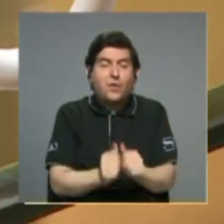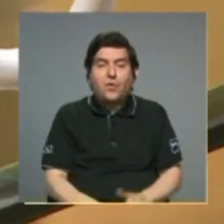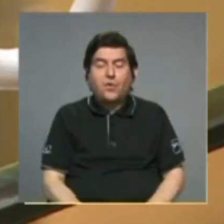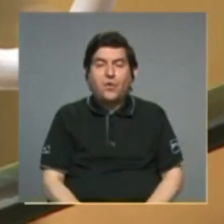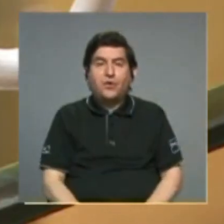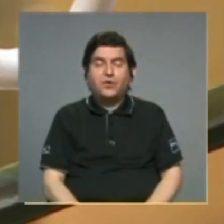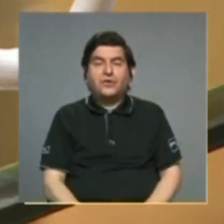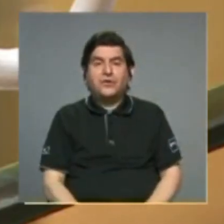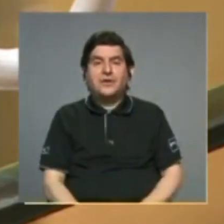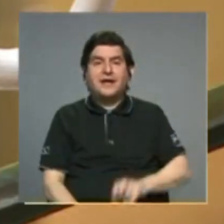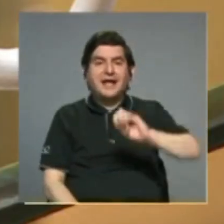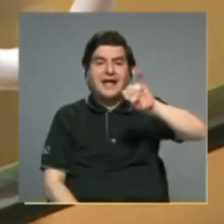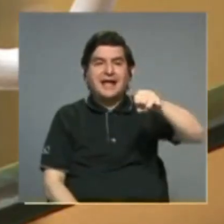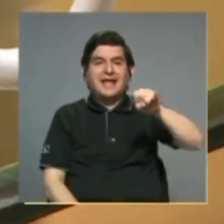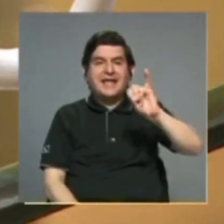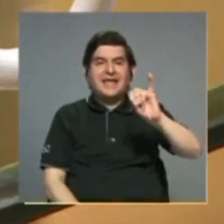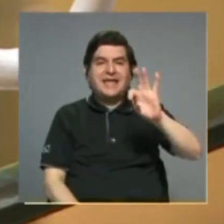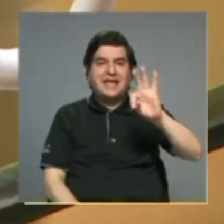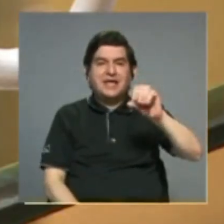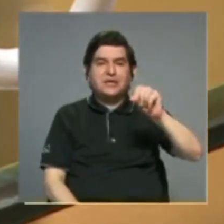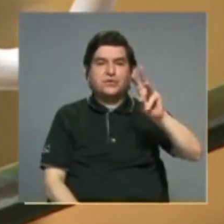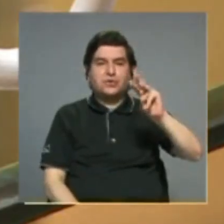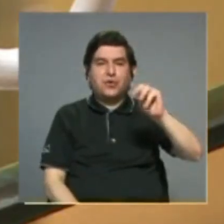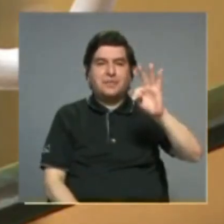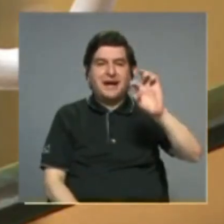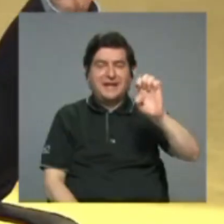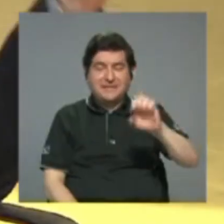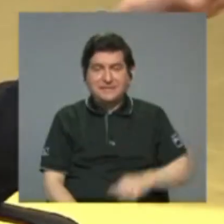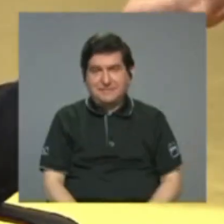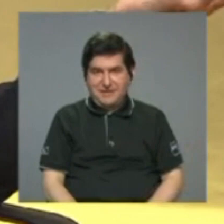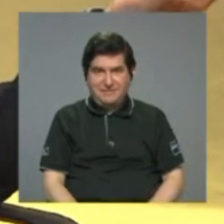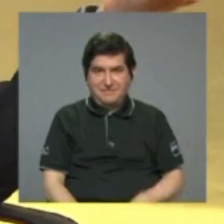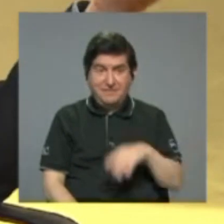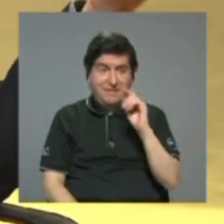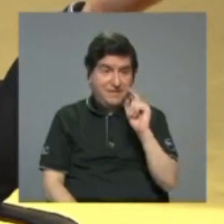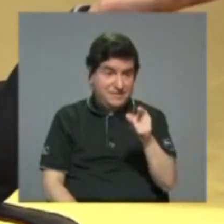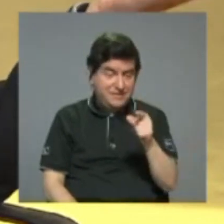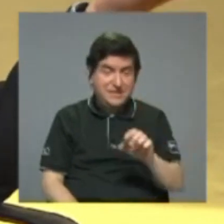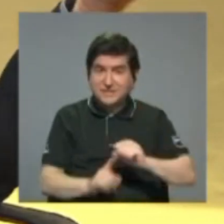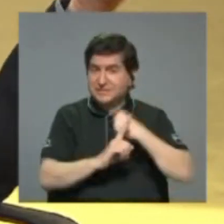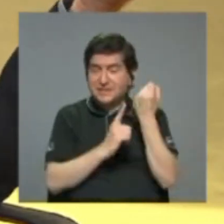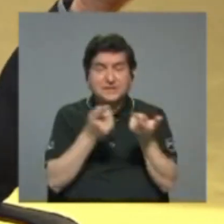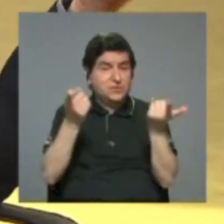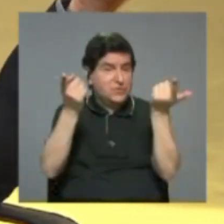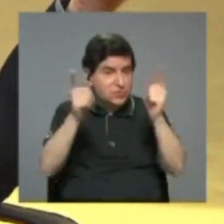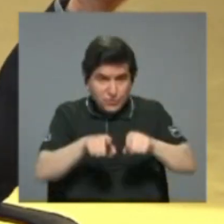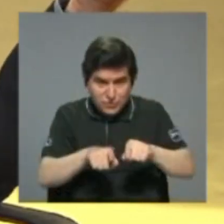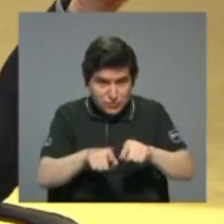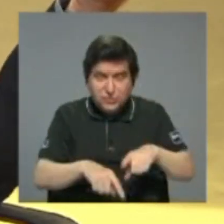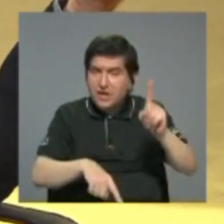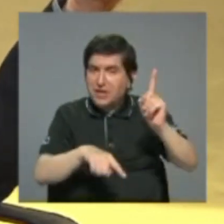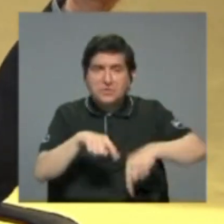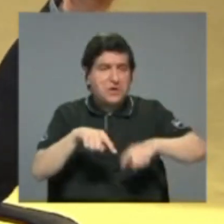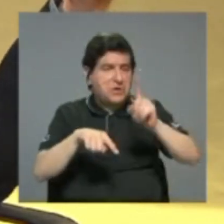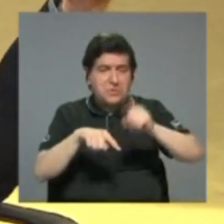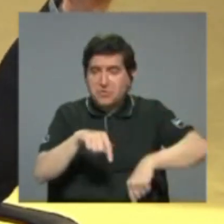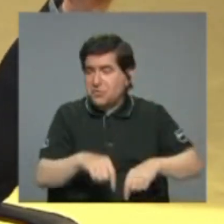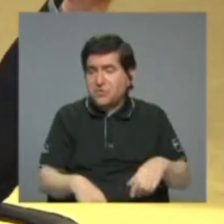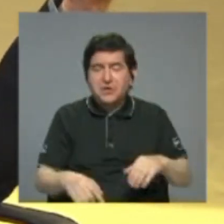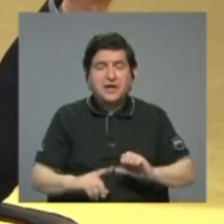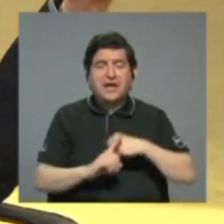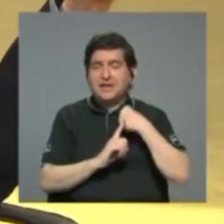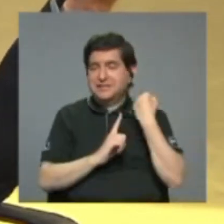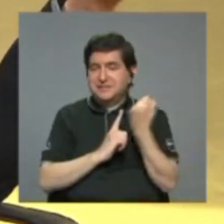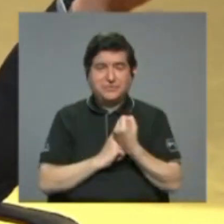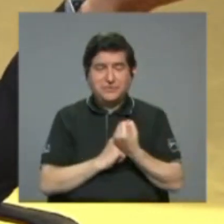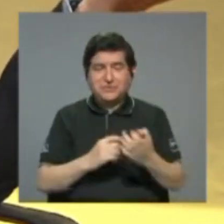jitomate, que de no haberse dado esa circunstancia no habría podido ser,